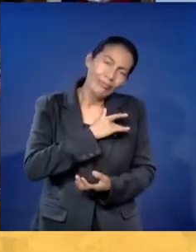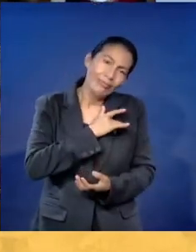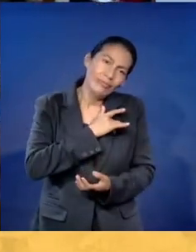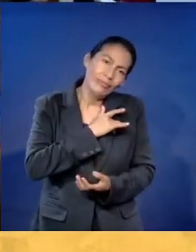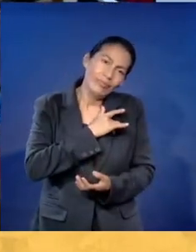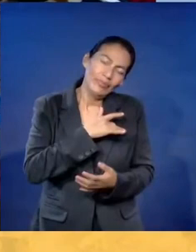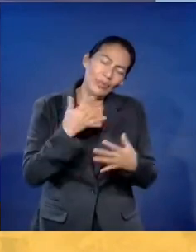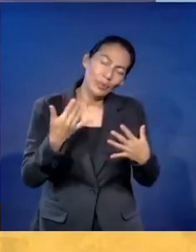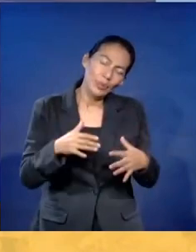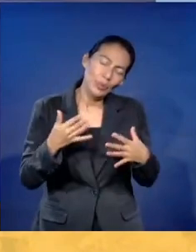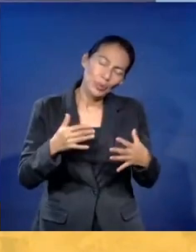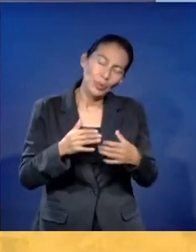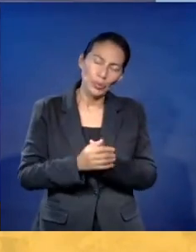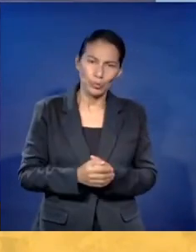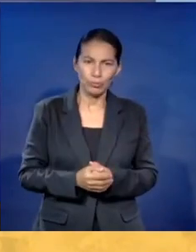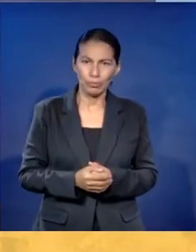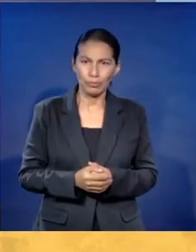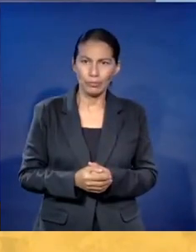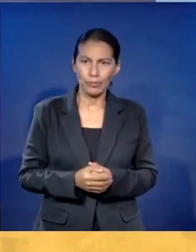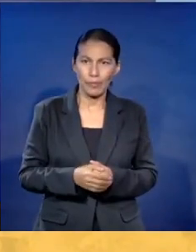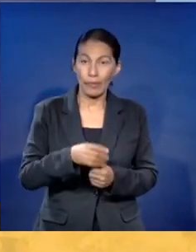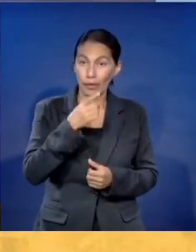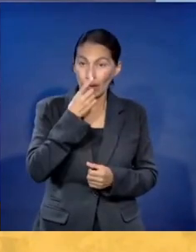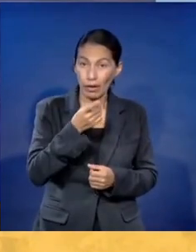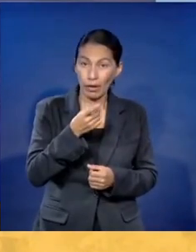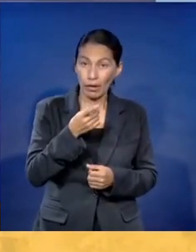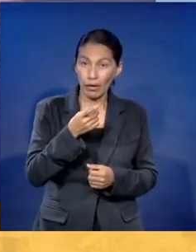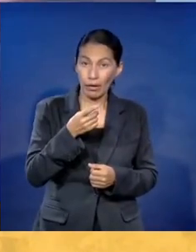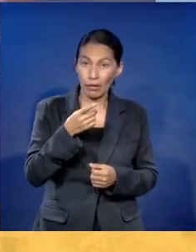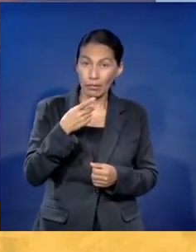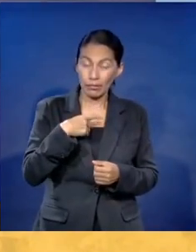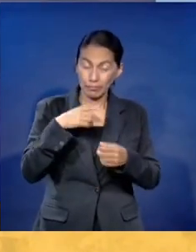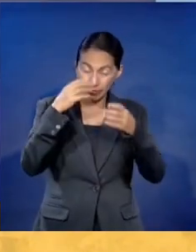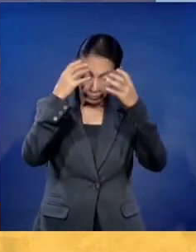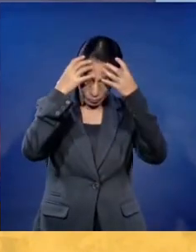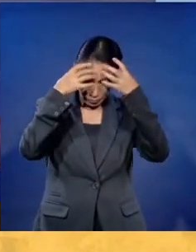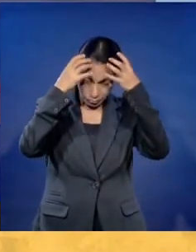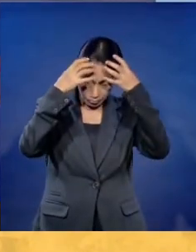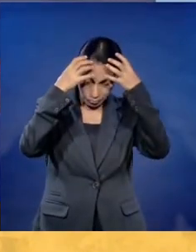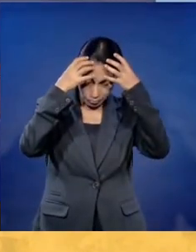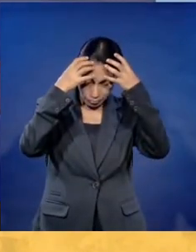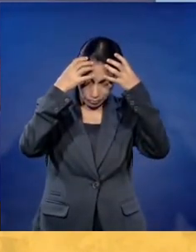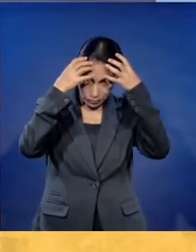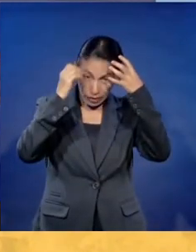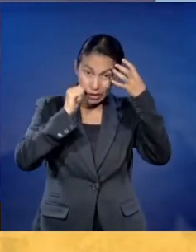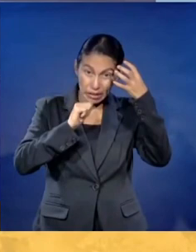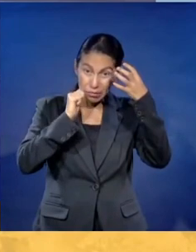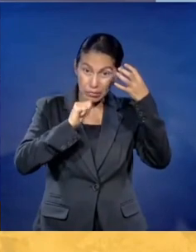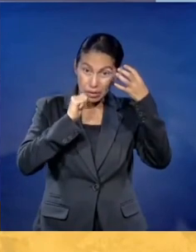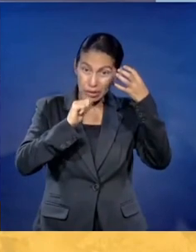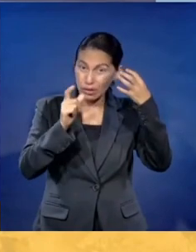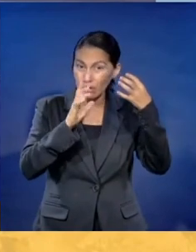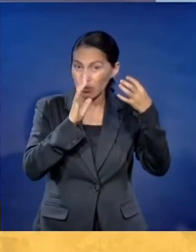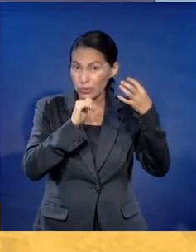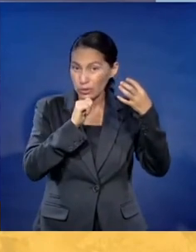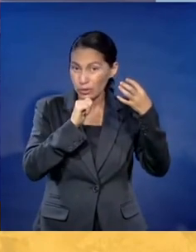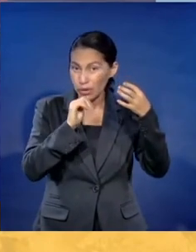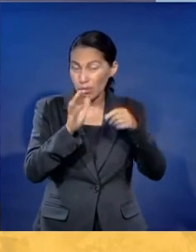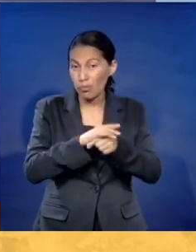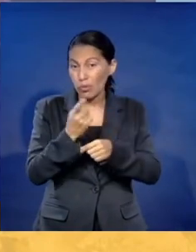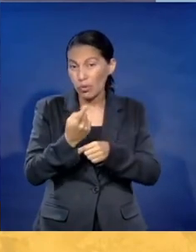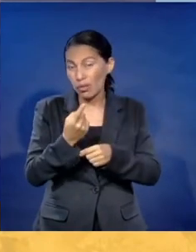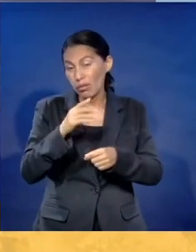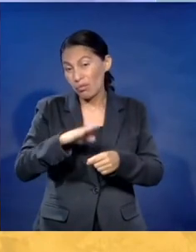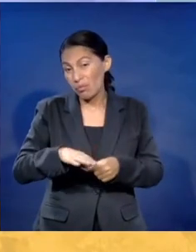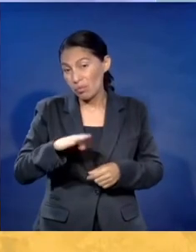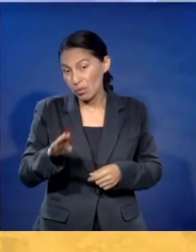los que escriben de eso dicen que este proceso en el cerebro no puede durar toda la vida porque nos morimos Entonces eso va